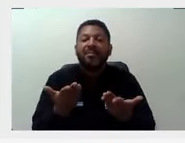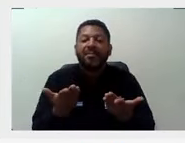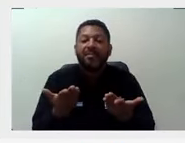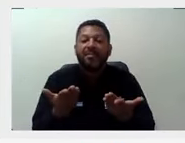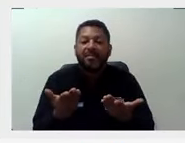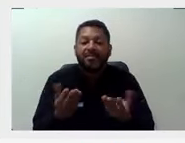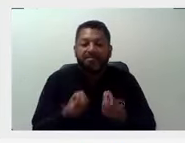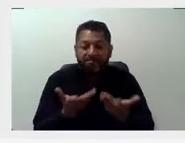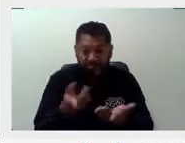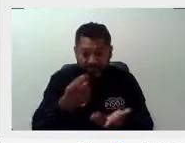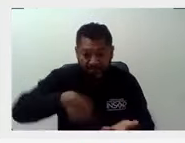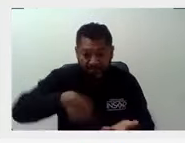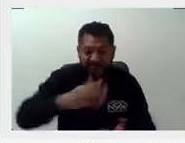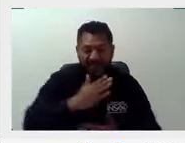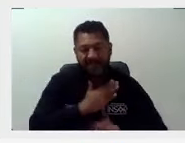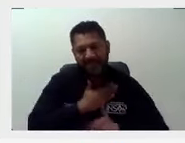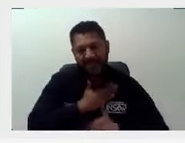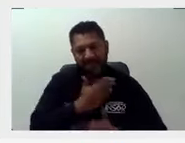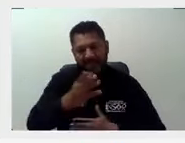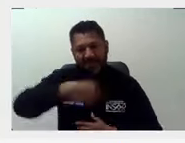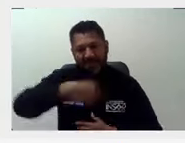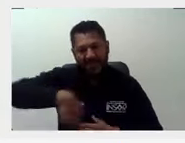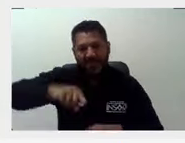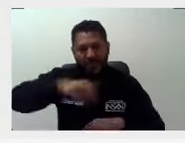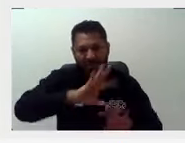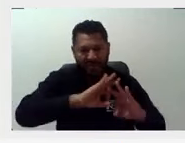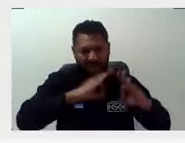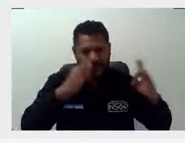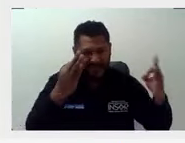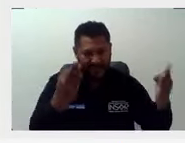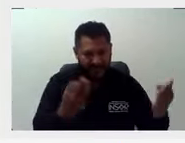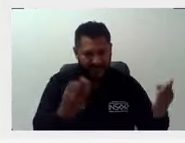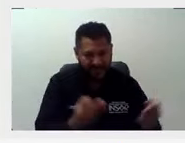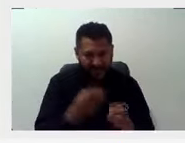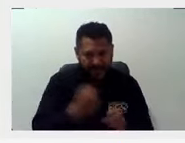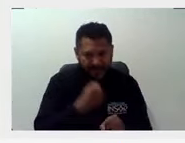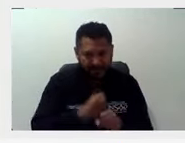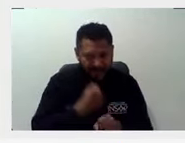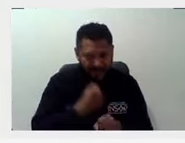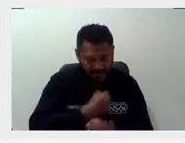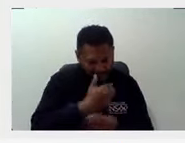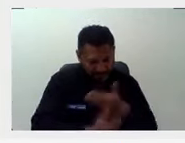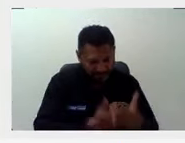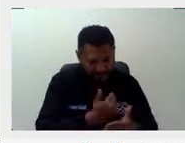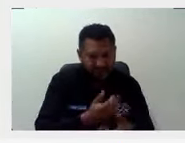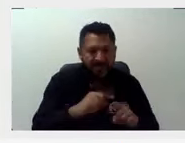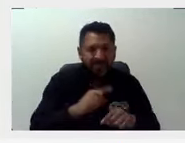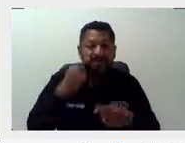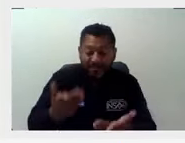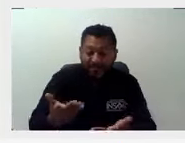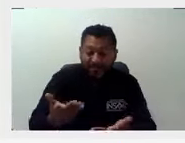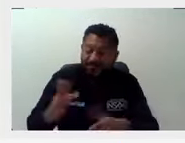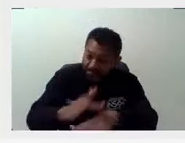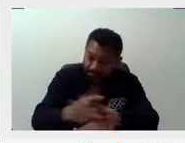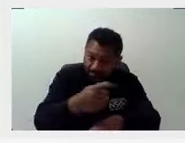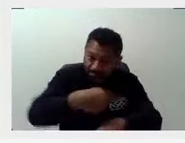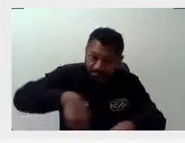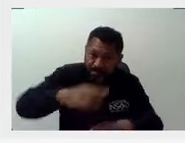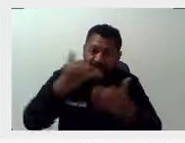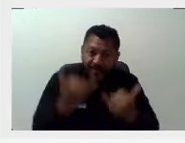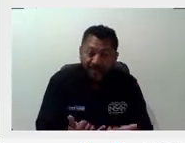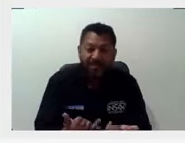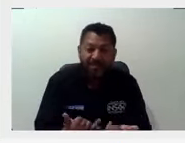nuestra felicitación, primero que todas las familias, por todo ese trabajo que están haciendo, pero sí los animamos a que veamos allí, este es un mensaje que